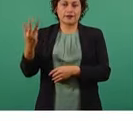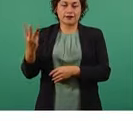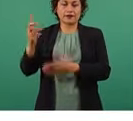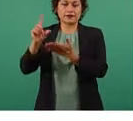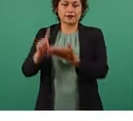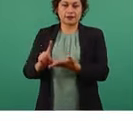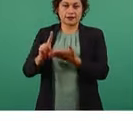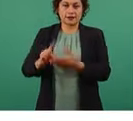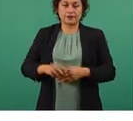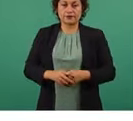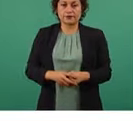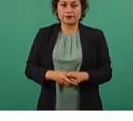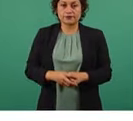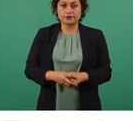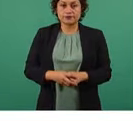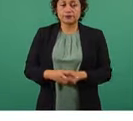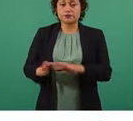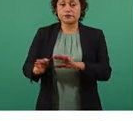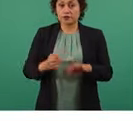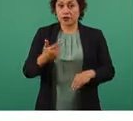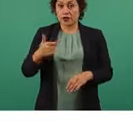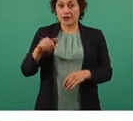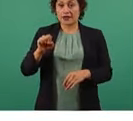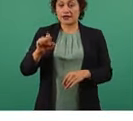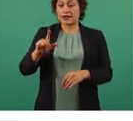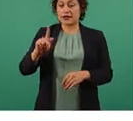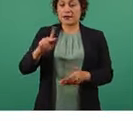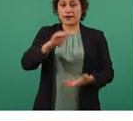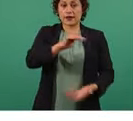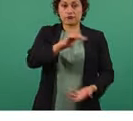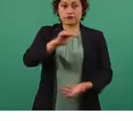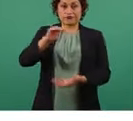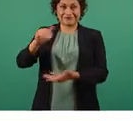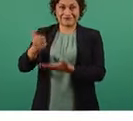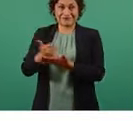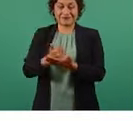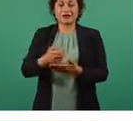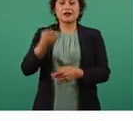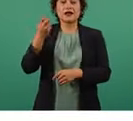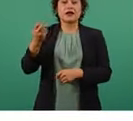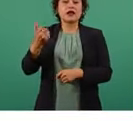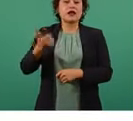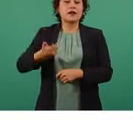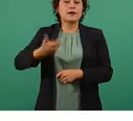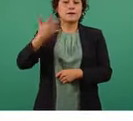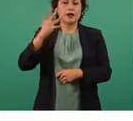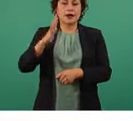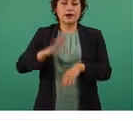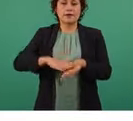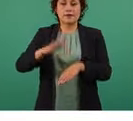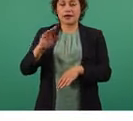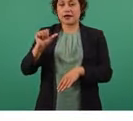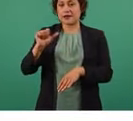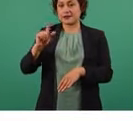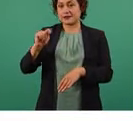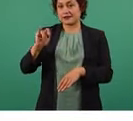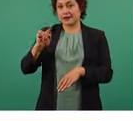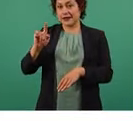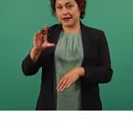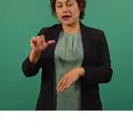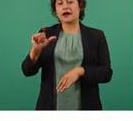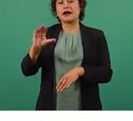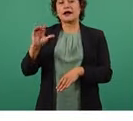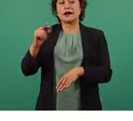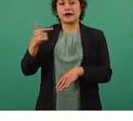litro. En el gas LP en cilindro, el margen más alto se localizó en la estación de servicio Azteca Gas, con un margen